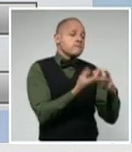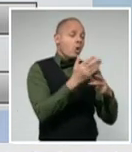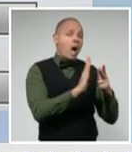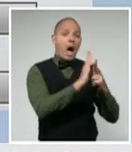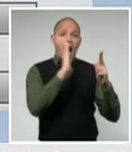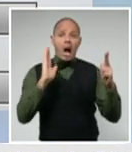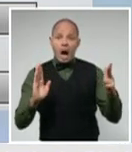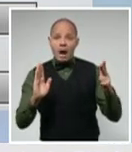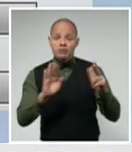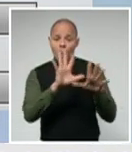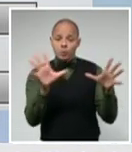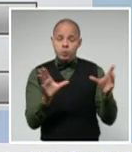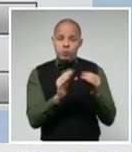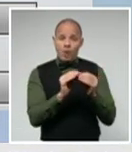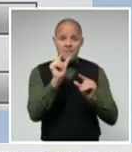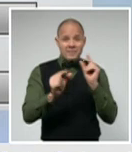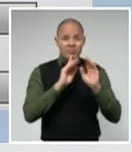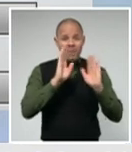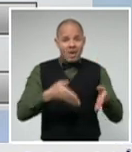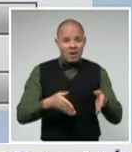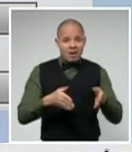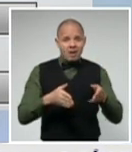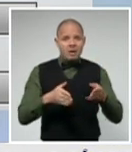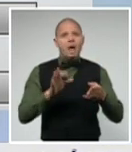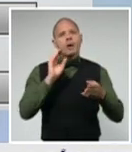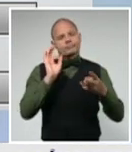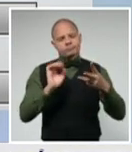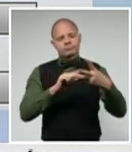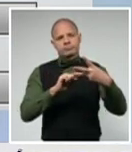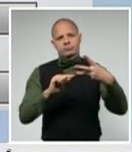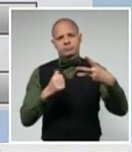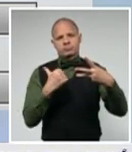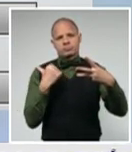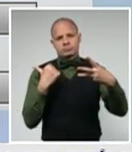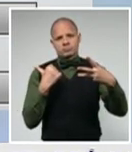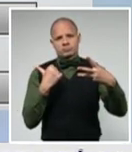fallecidos acumulados, sea de